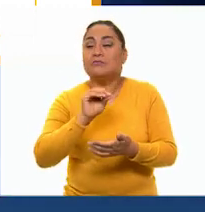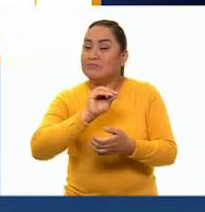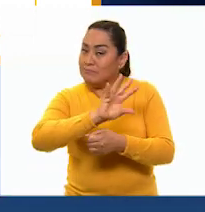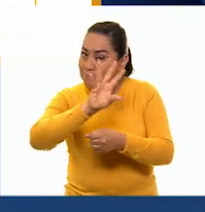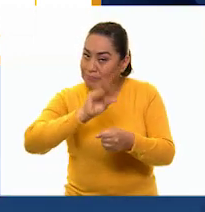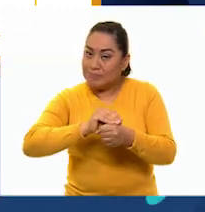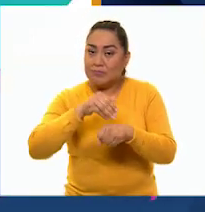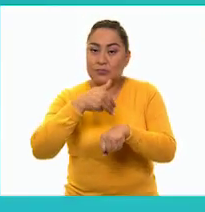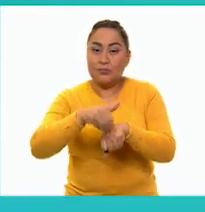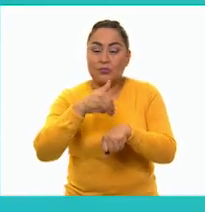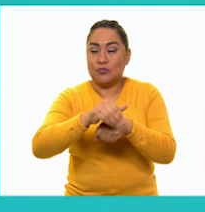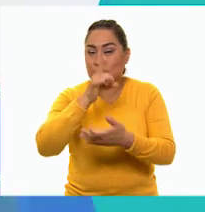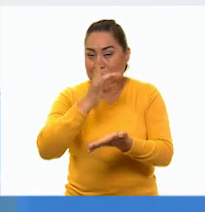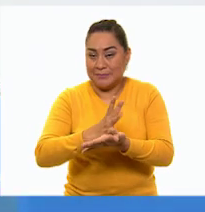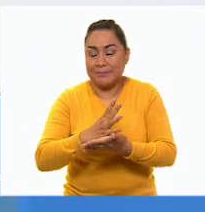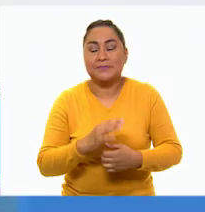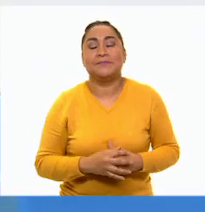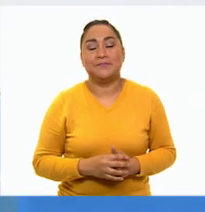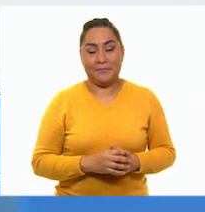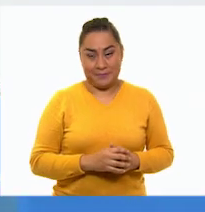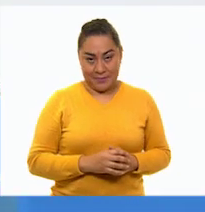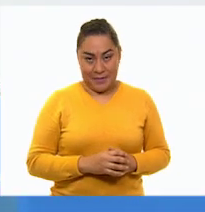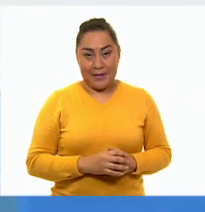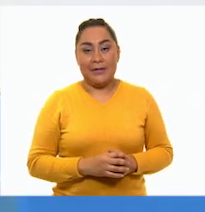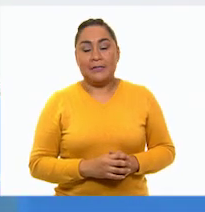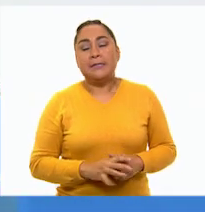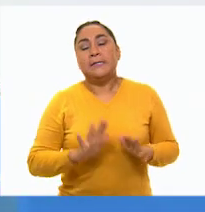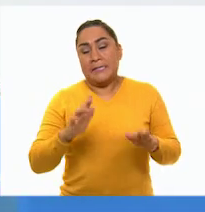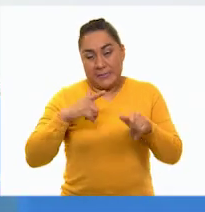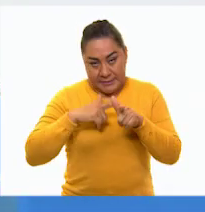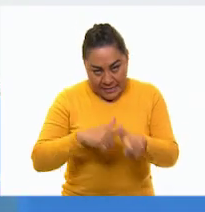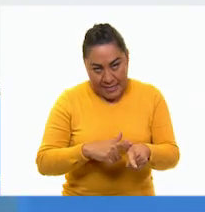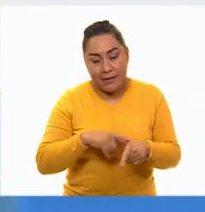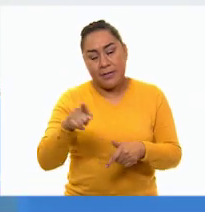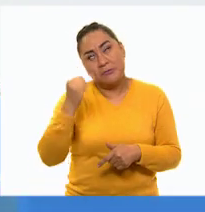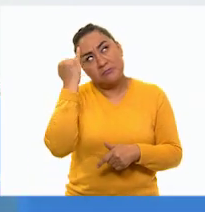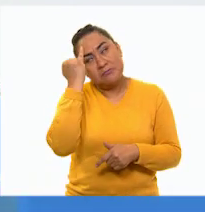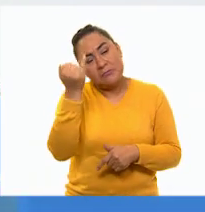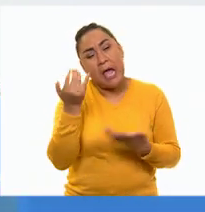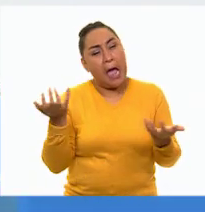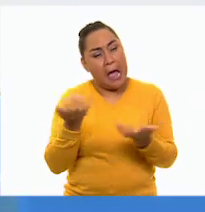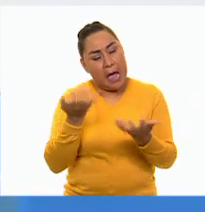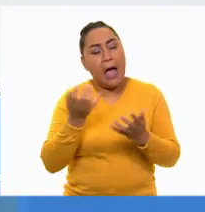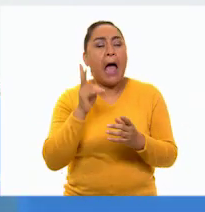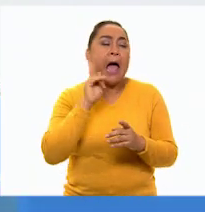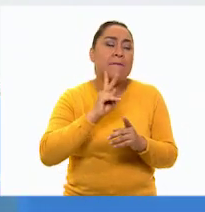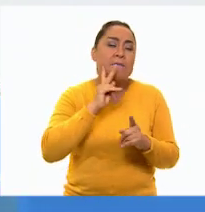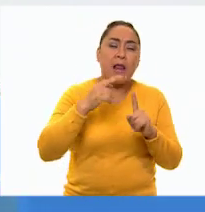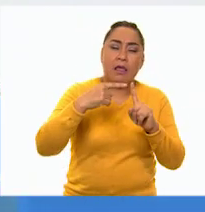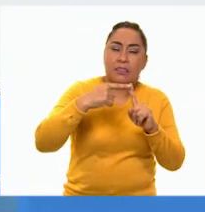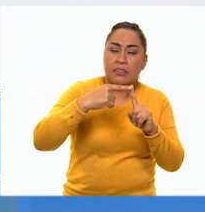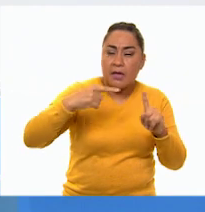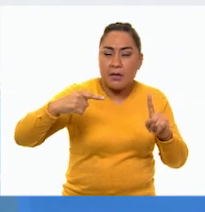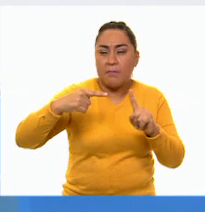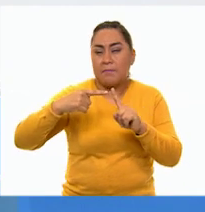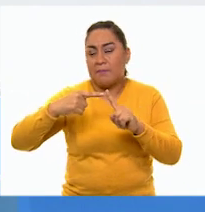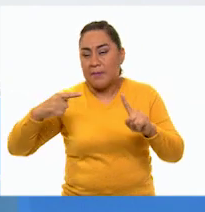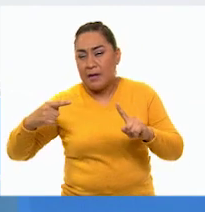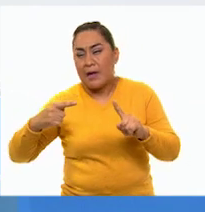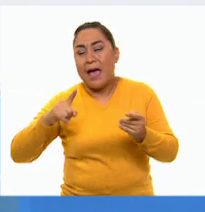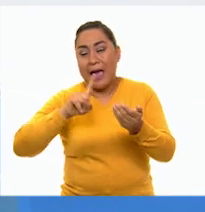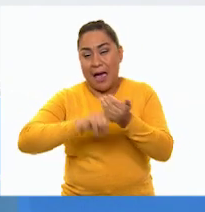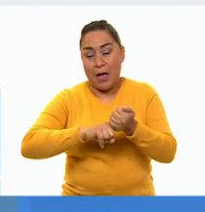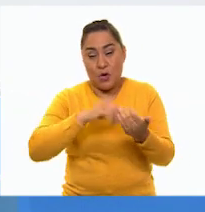Sí, maestra. Muy bien, María. Ahora sigamos tu propuesta de dividir cada posible cantidad de libretas